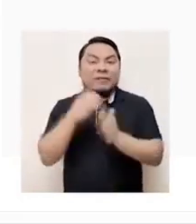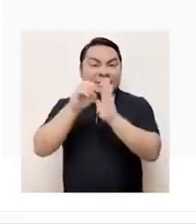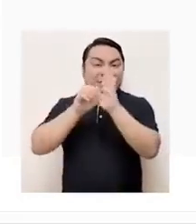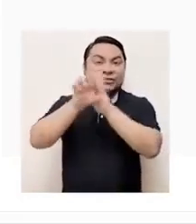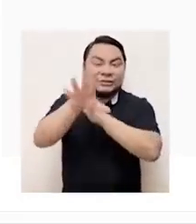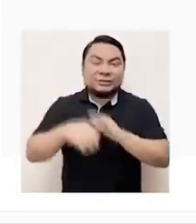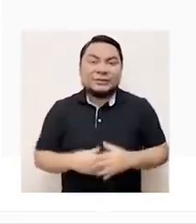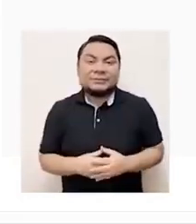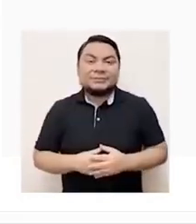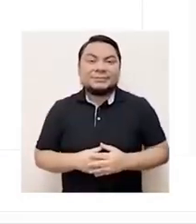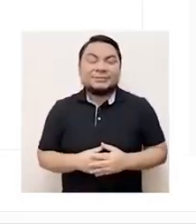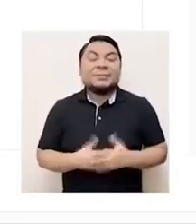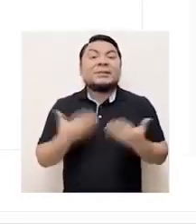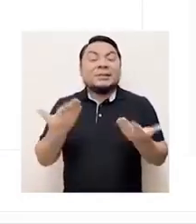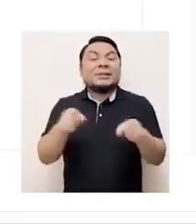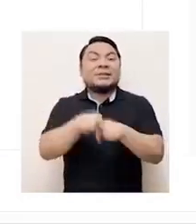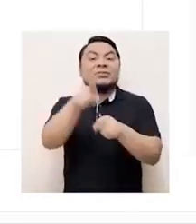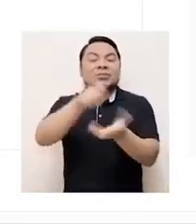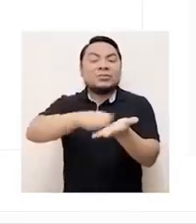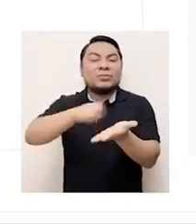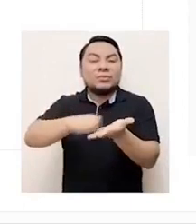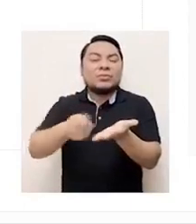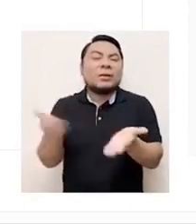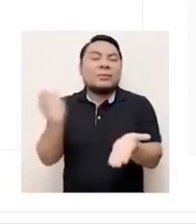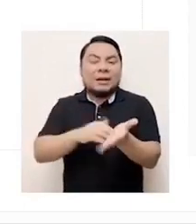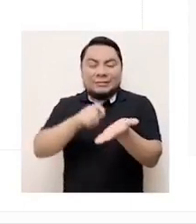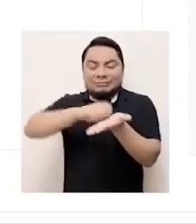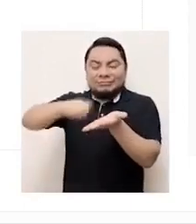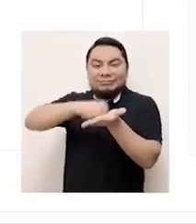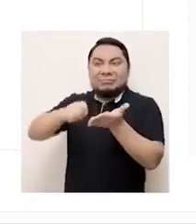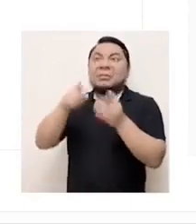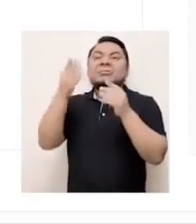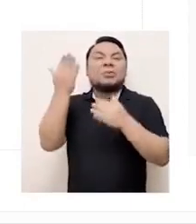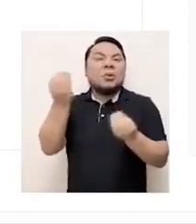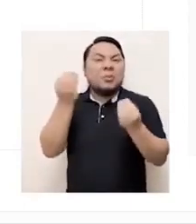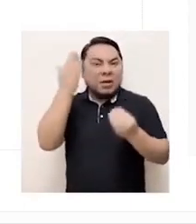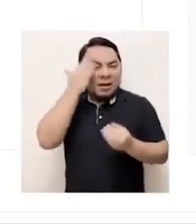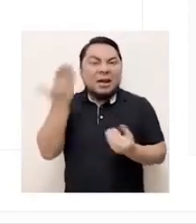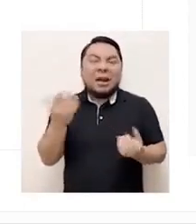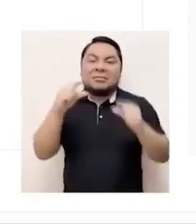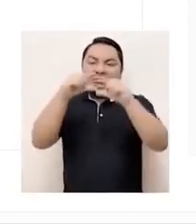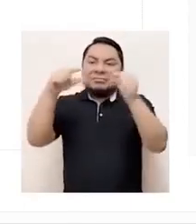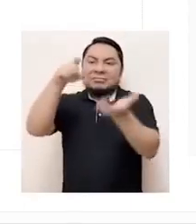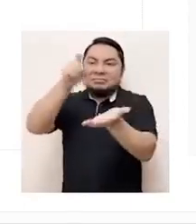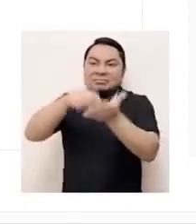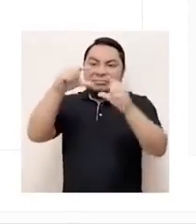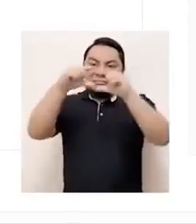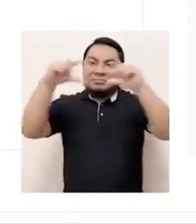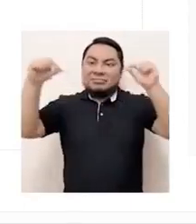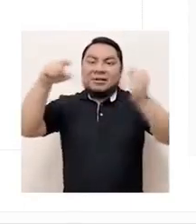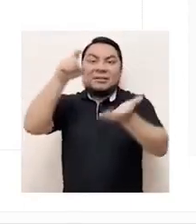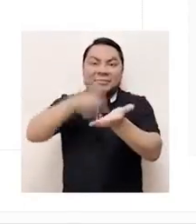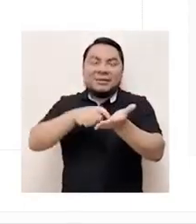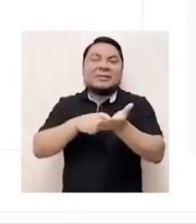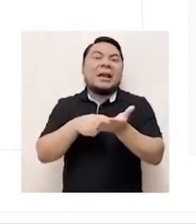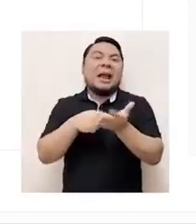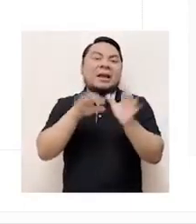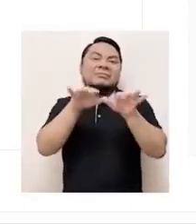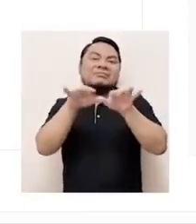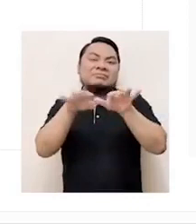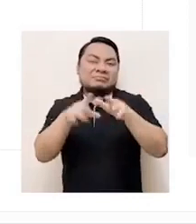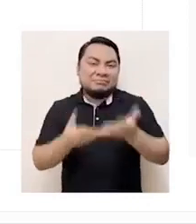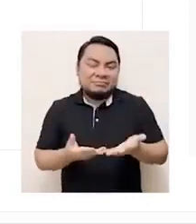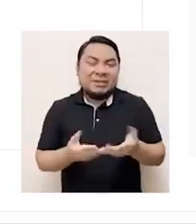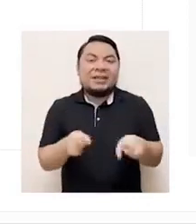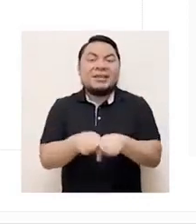nueva diapositiva también escribió unos textos con la simple acción de hacer clic sobre los cuadros de texto